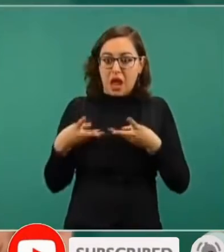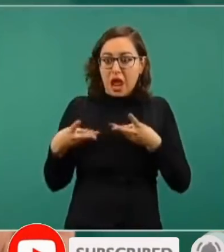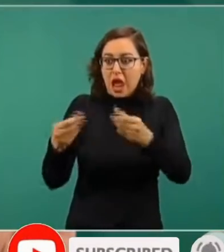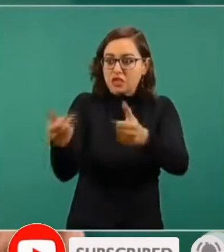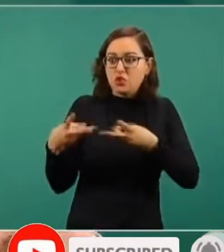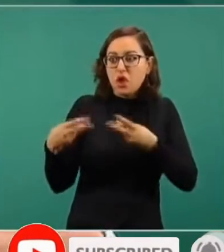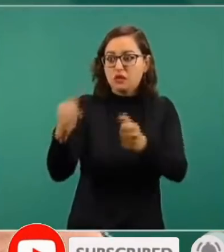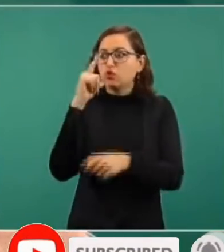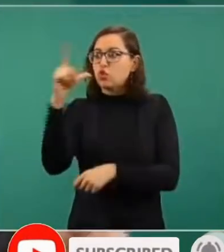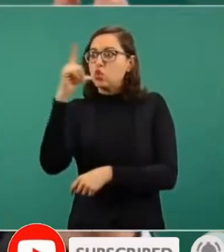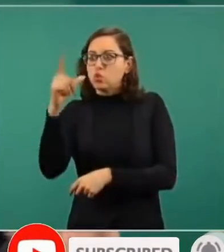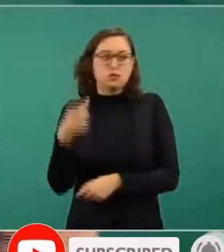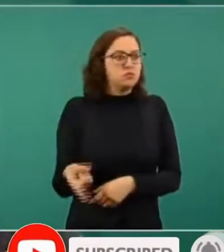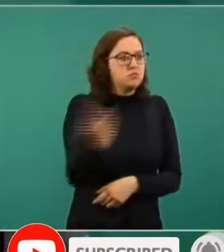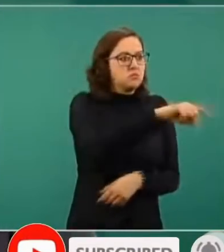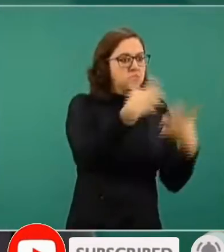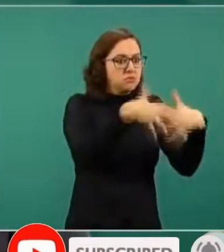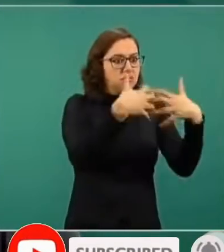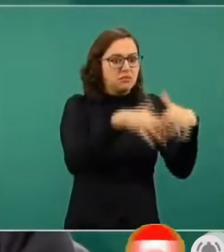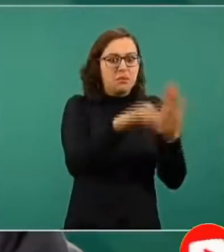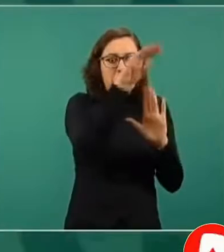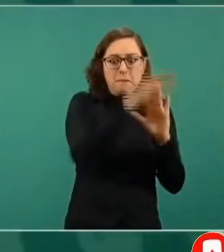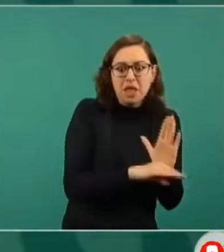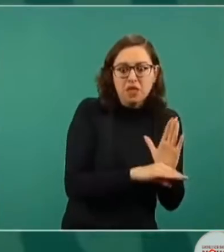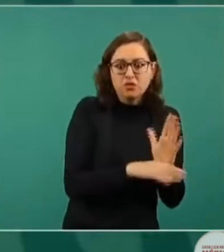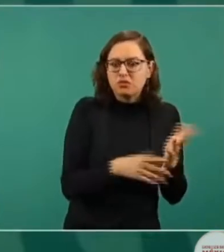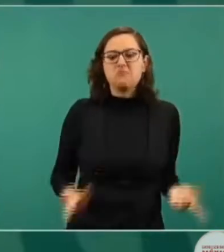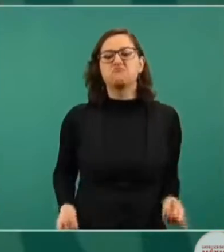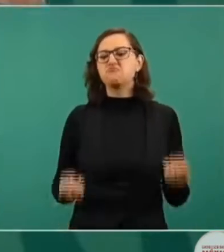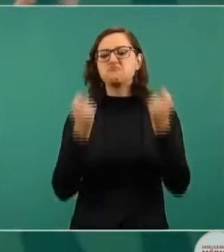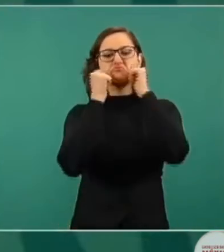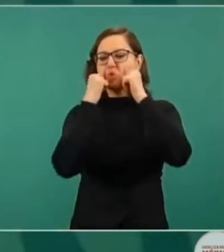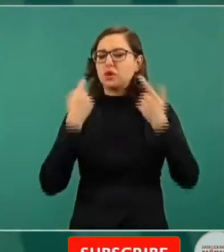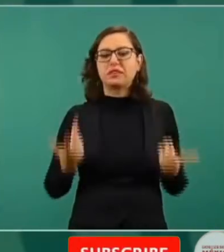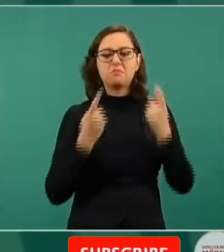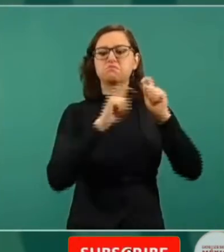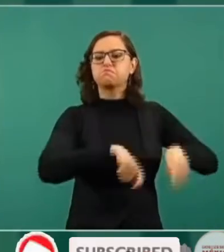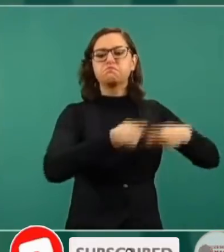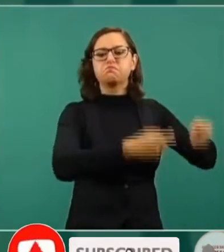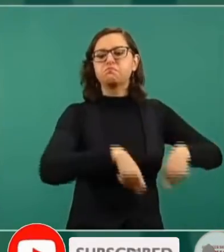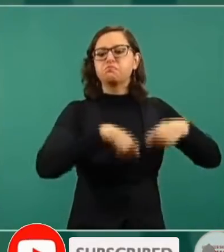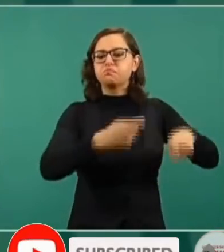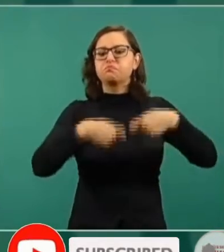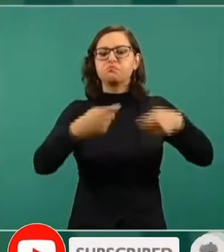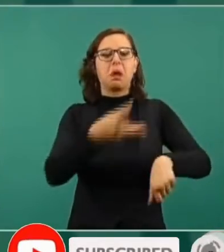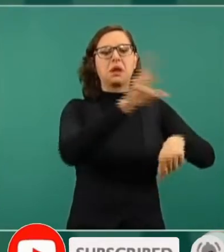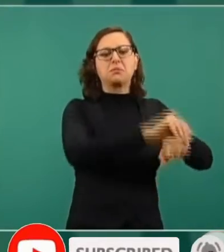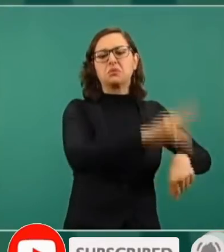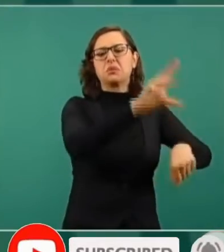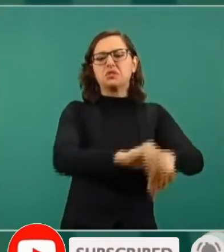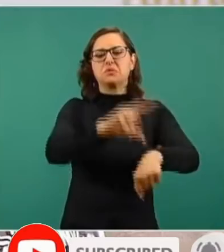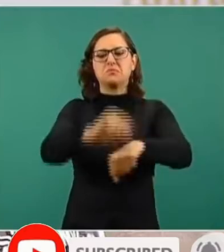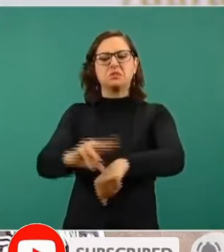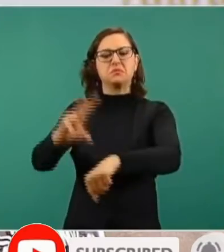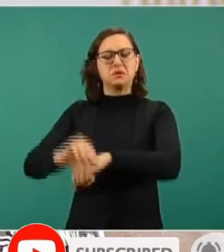impecable. No importa, han dado permisos sin límite a todos los que quieran, ya tienen los permisos, ¿no?